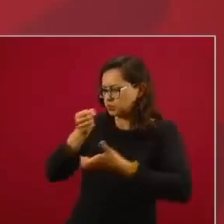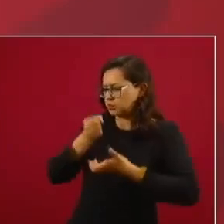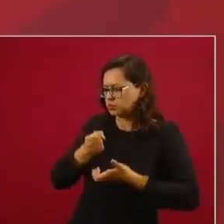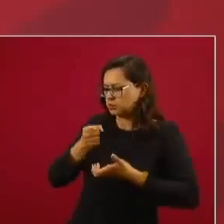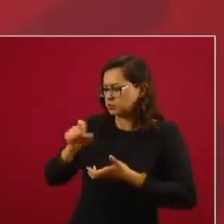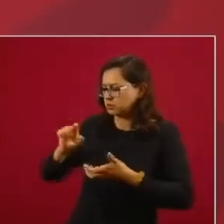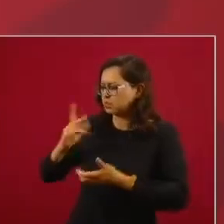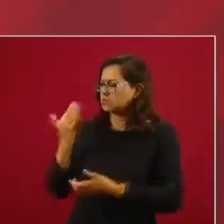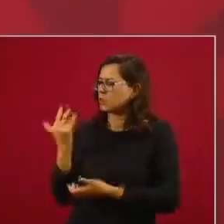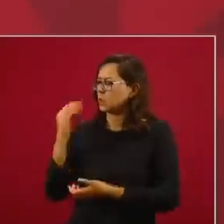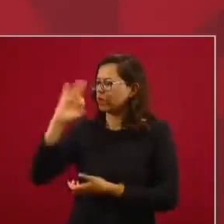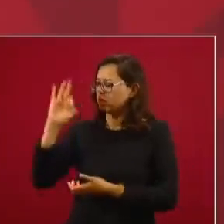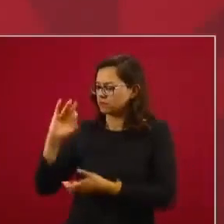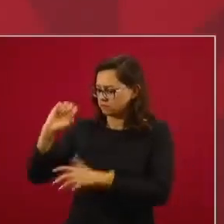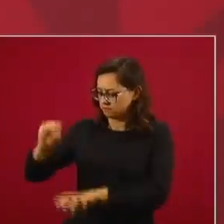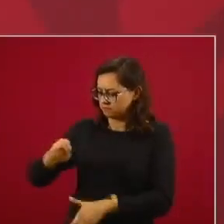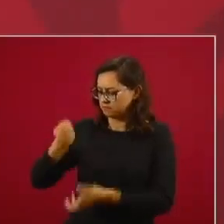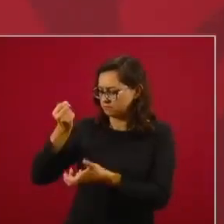a entregar